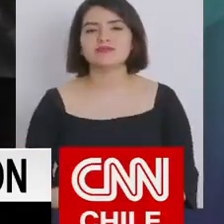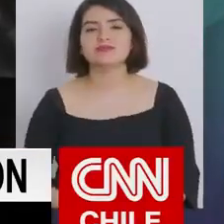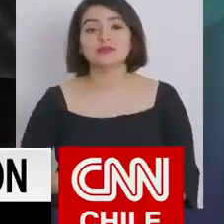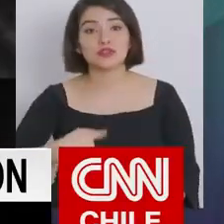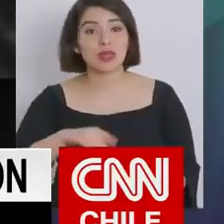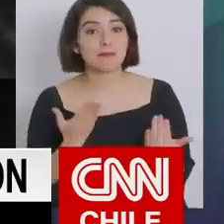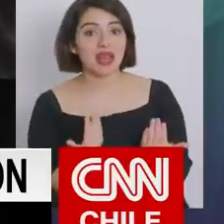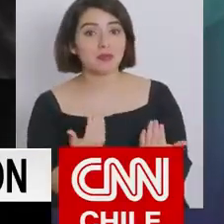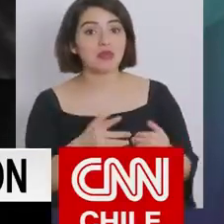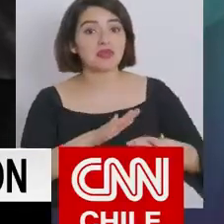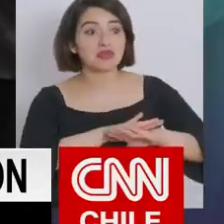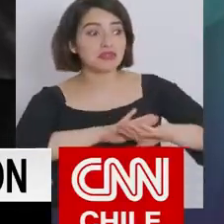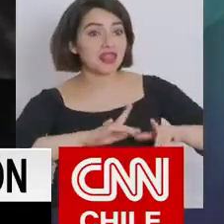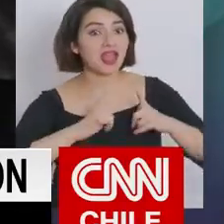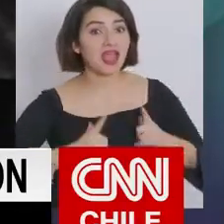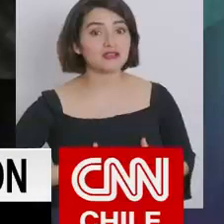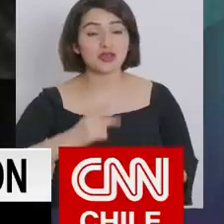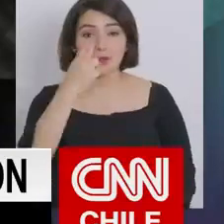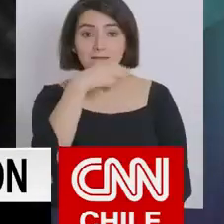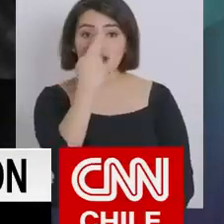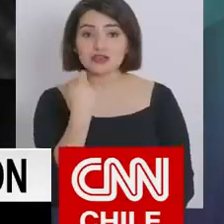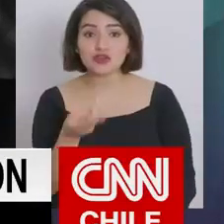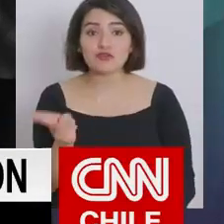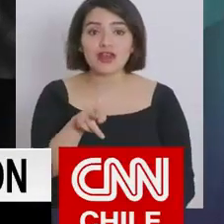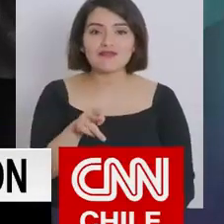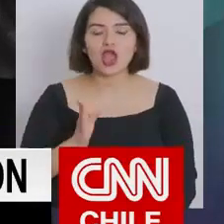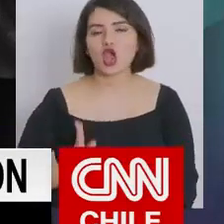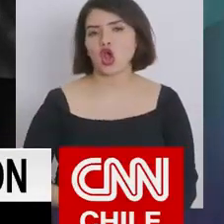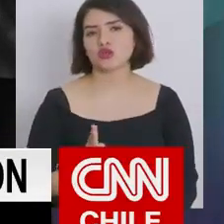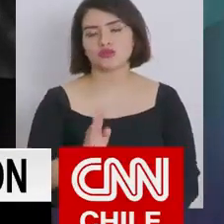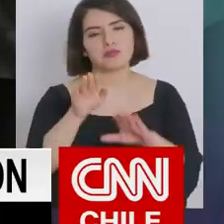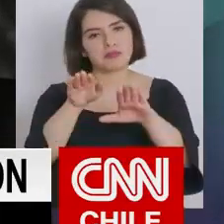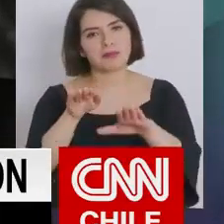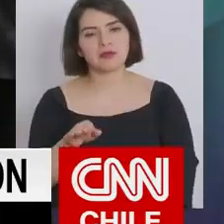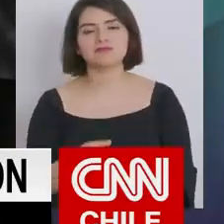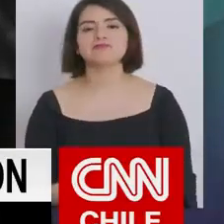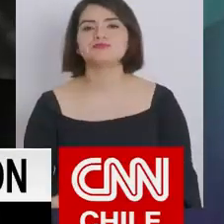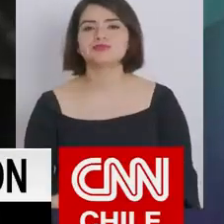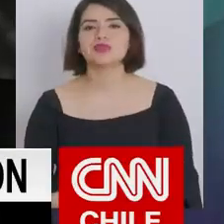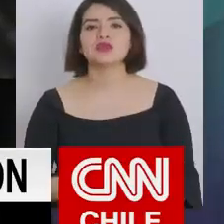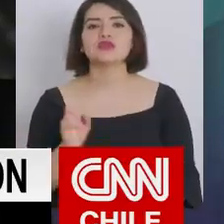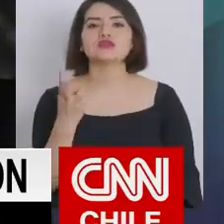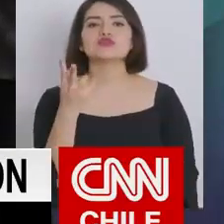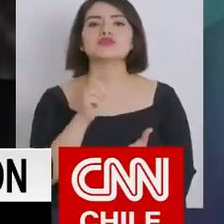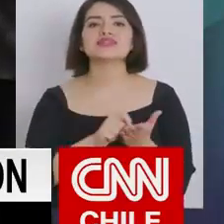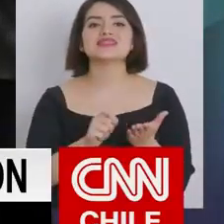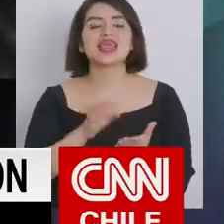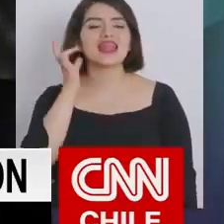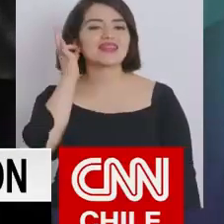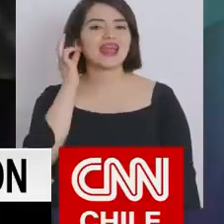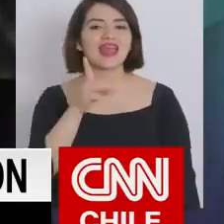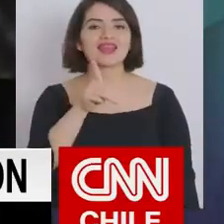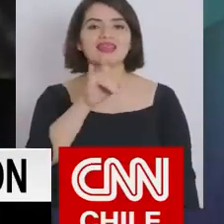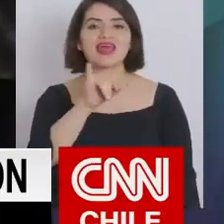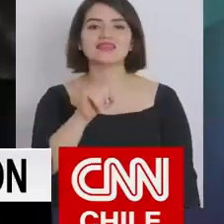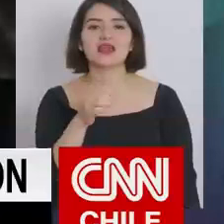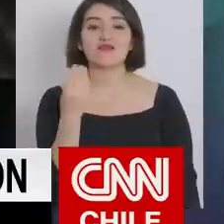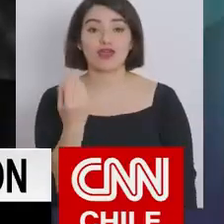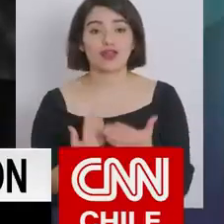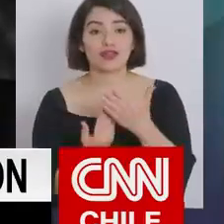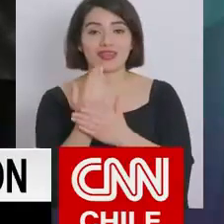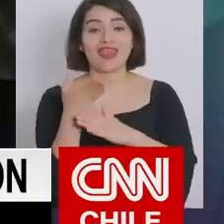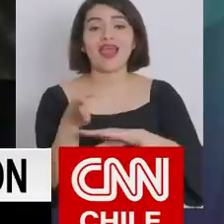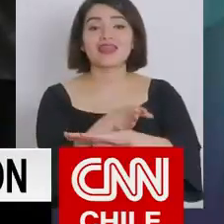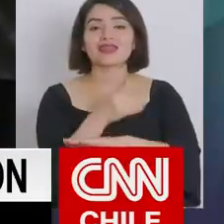del receso parlamentario en marzo que podamos continuar con la mayor celeridad. Subsecretaria Daza, buenos días. Quiero insistir en lo que